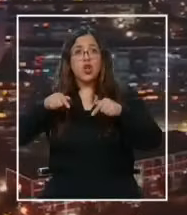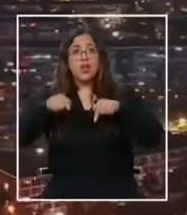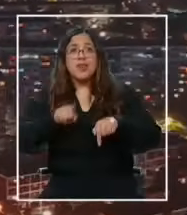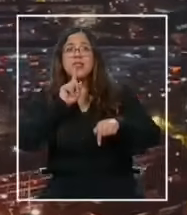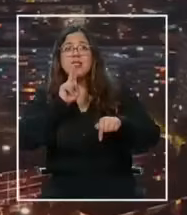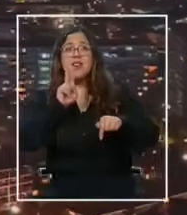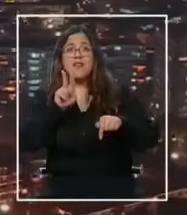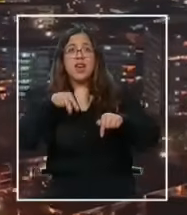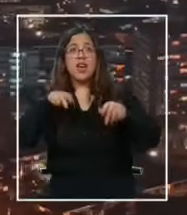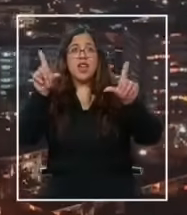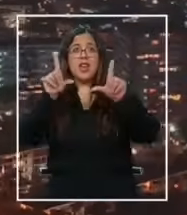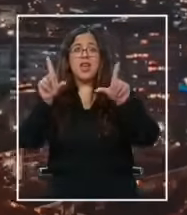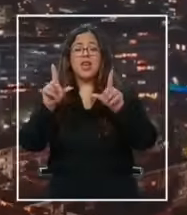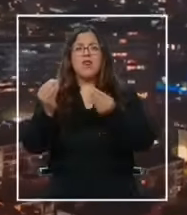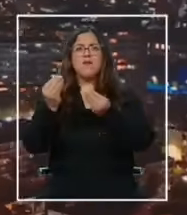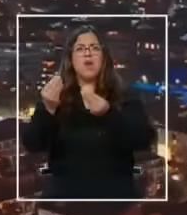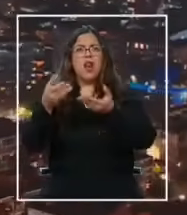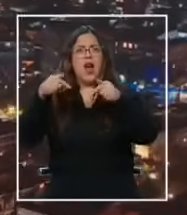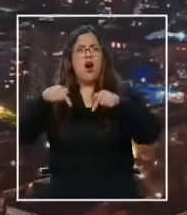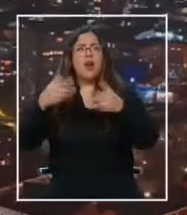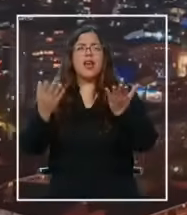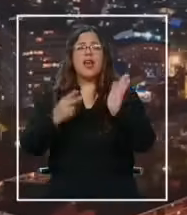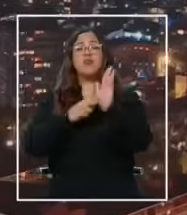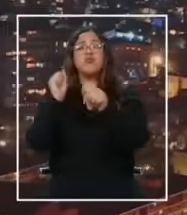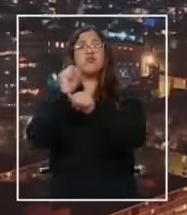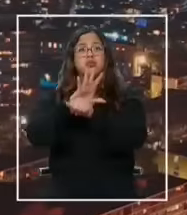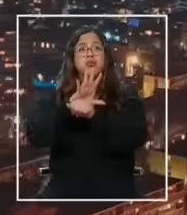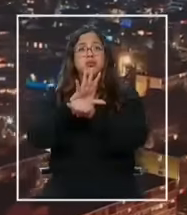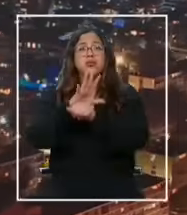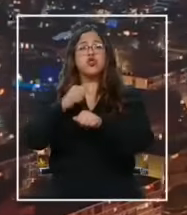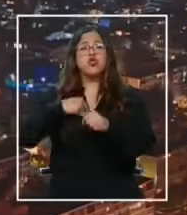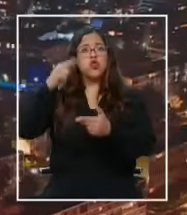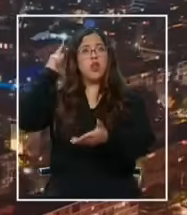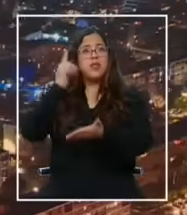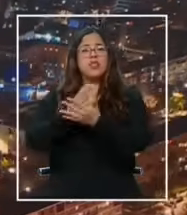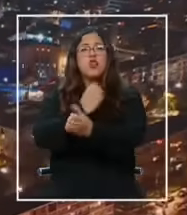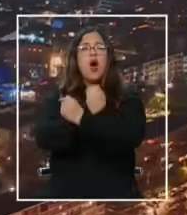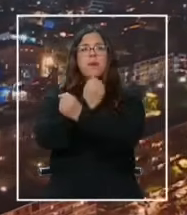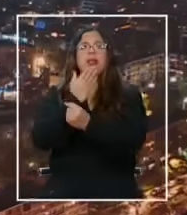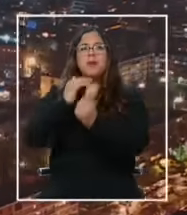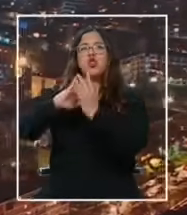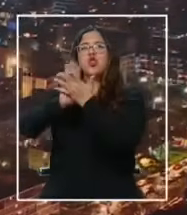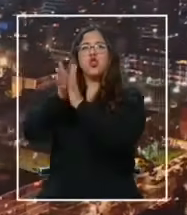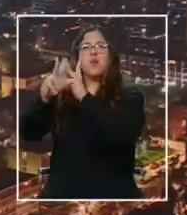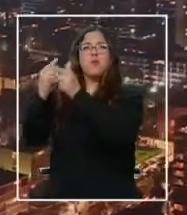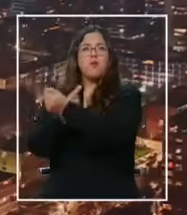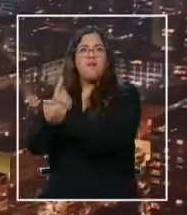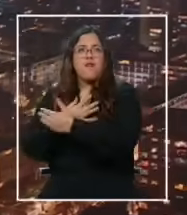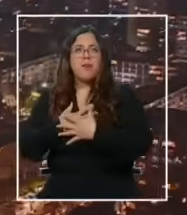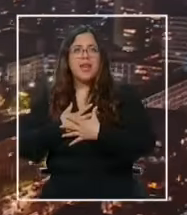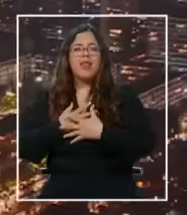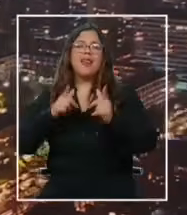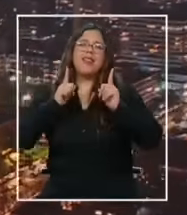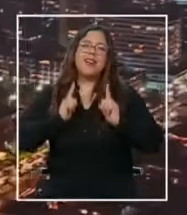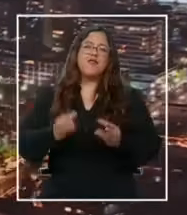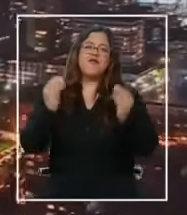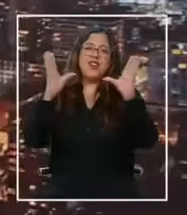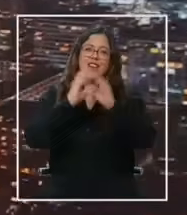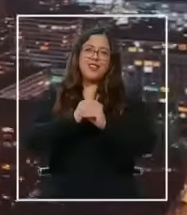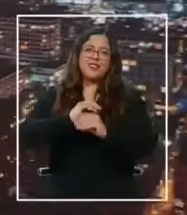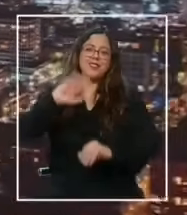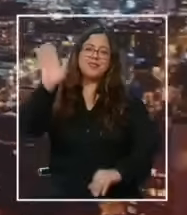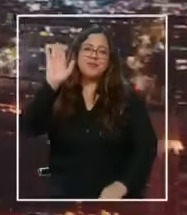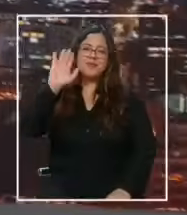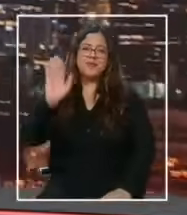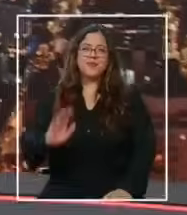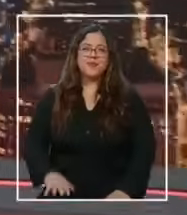nuestra sintonía tenemos una buena invitación para usted vienen nuestras teleseries yo decido amar y todo por mi familia Que descansen Buenas noches buenas